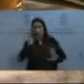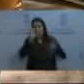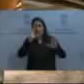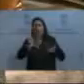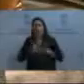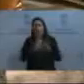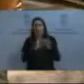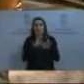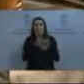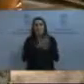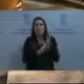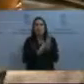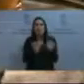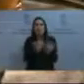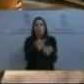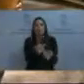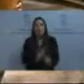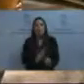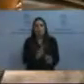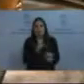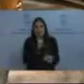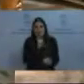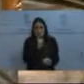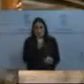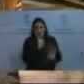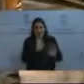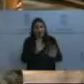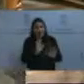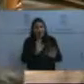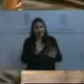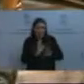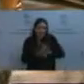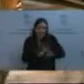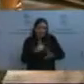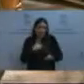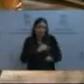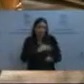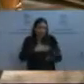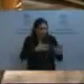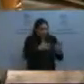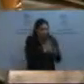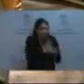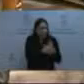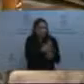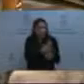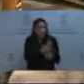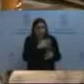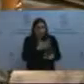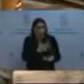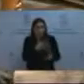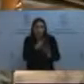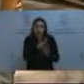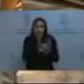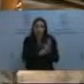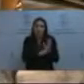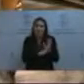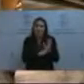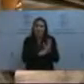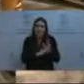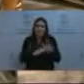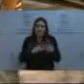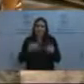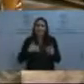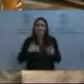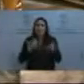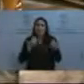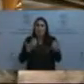este programa. No obstante, le voy a comentar las medidas que actualmente ya están en curso y